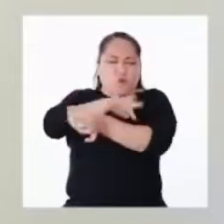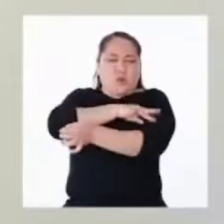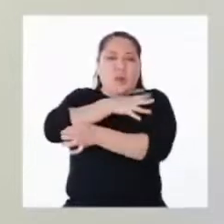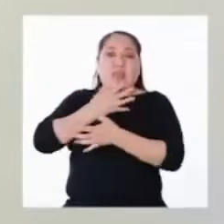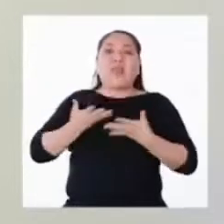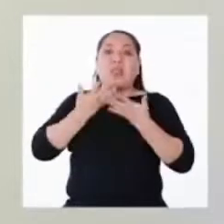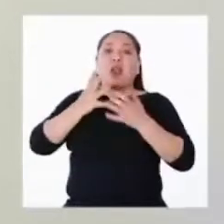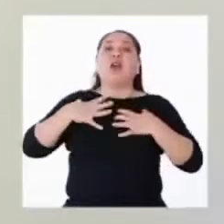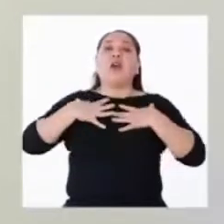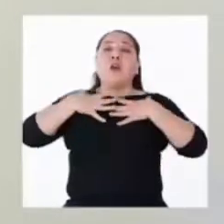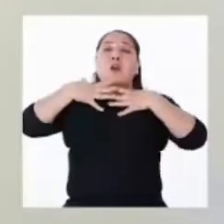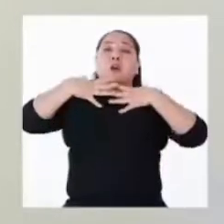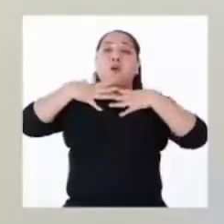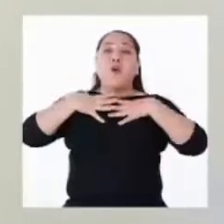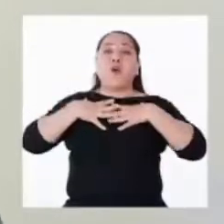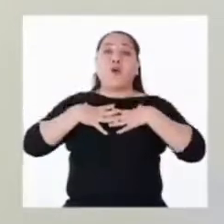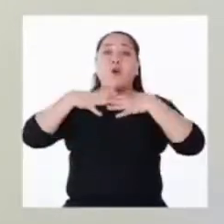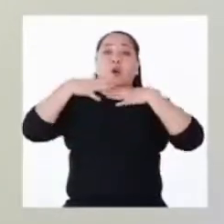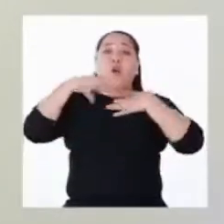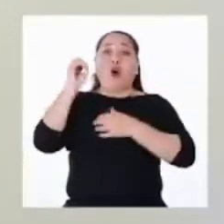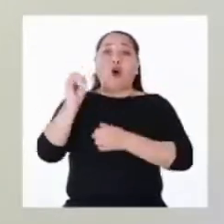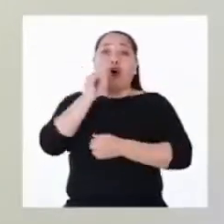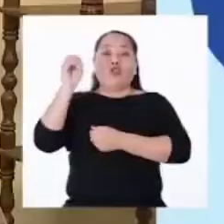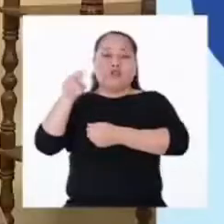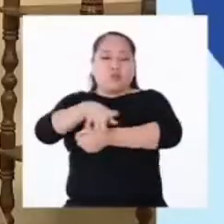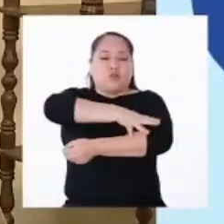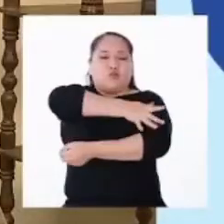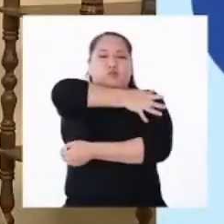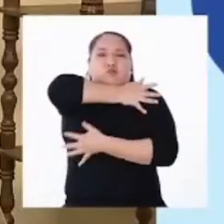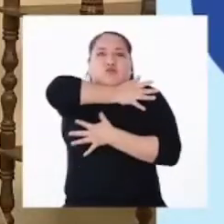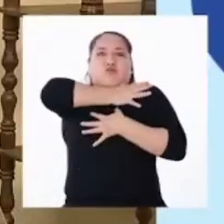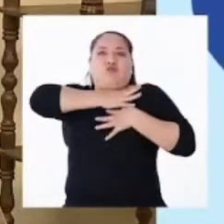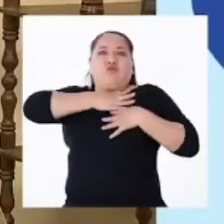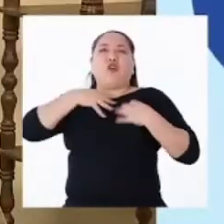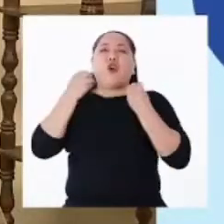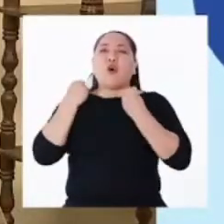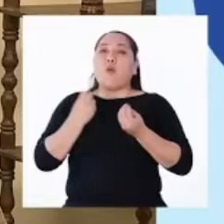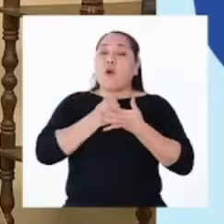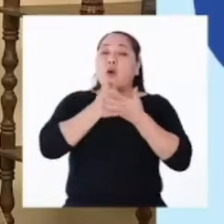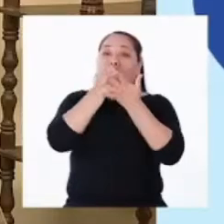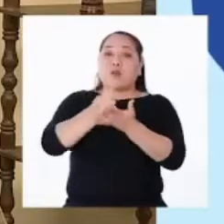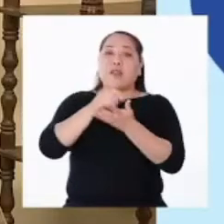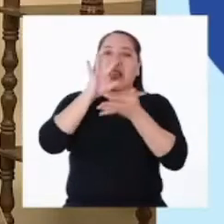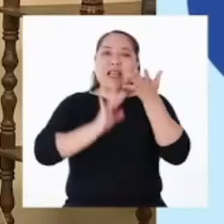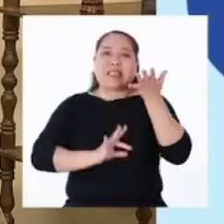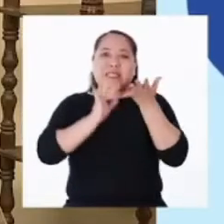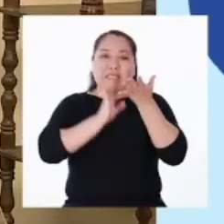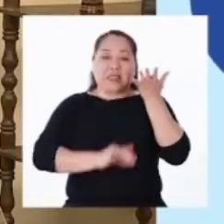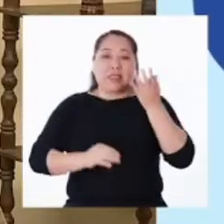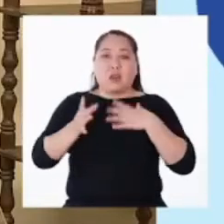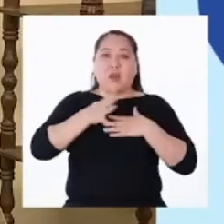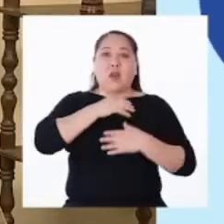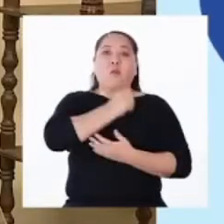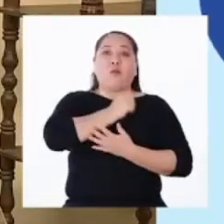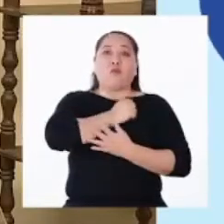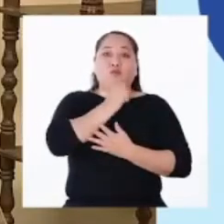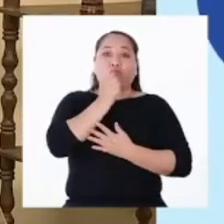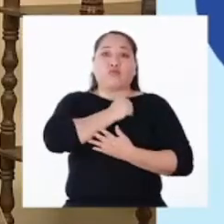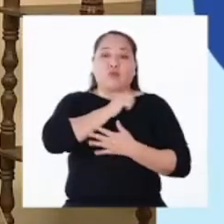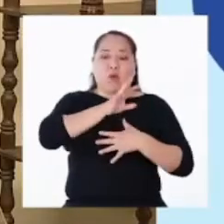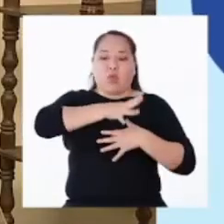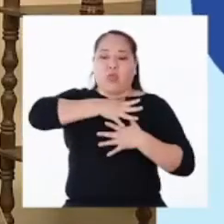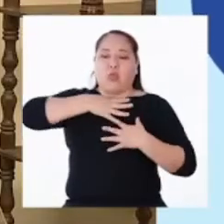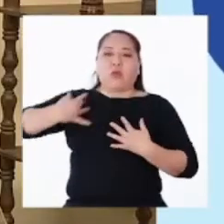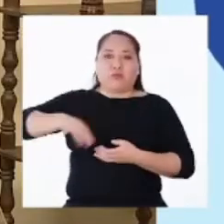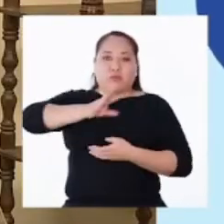la sangre, gracias al bombeo del corazón. Esa es una de sus funciones, ciertamente. Otra de las